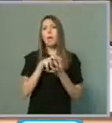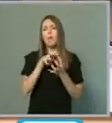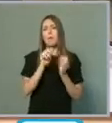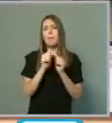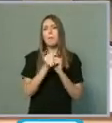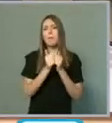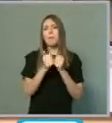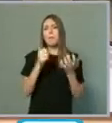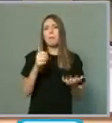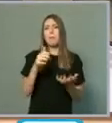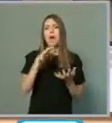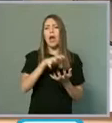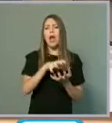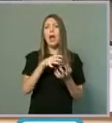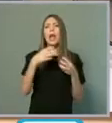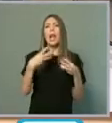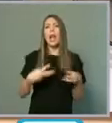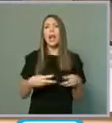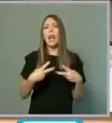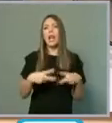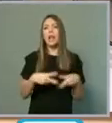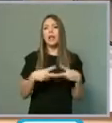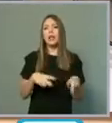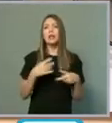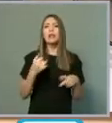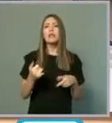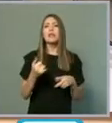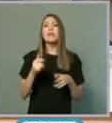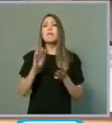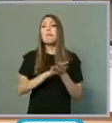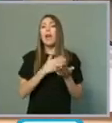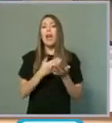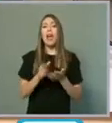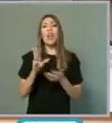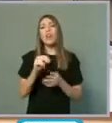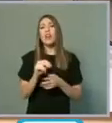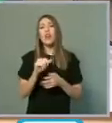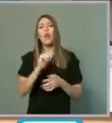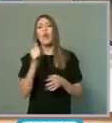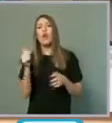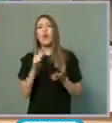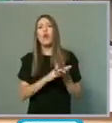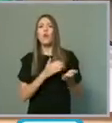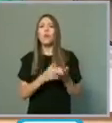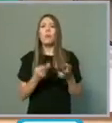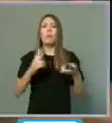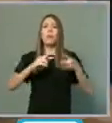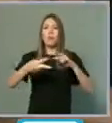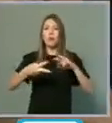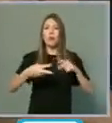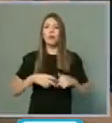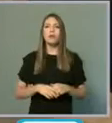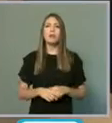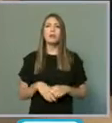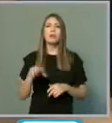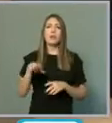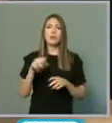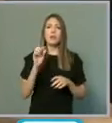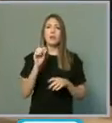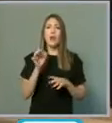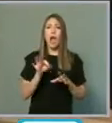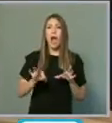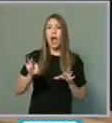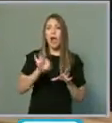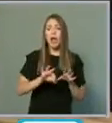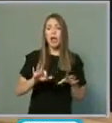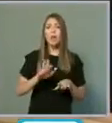pan con lechuga y en lugar de mayonesa le podemos poner jocoque, por ejemplo. Ay, ¿no? qué rico. Como para Oye, mi chef, sustituir. y es poquito aceite porque si no,